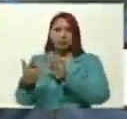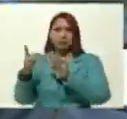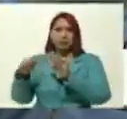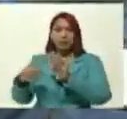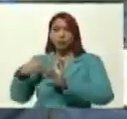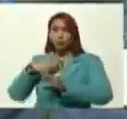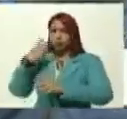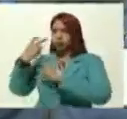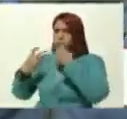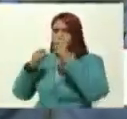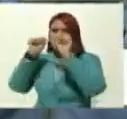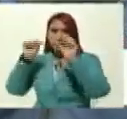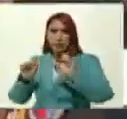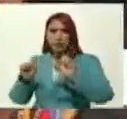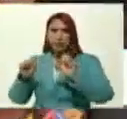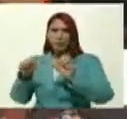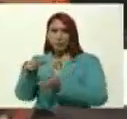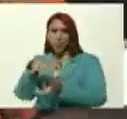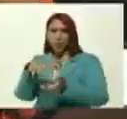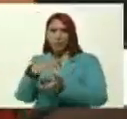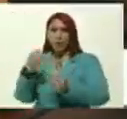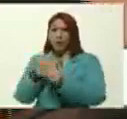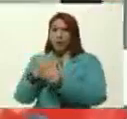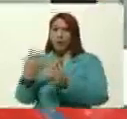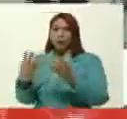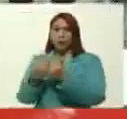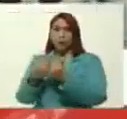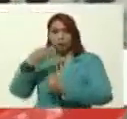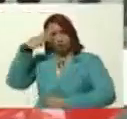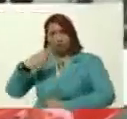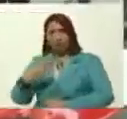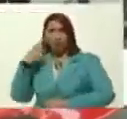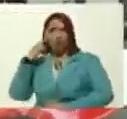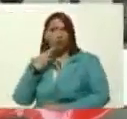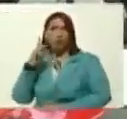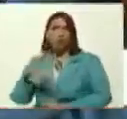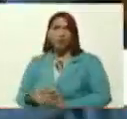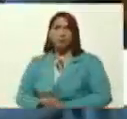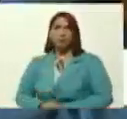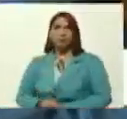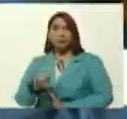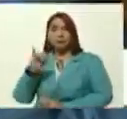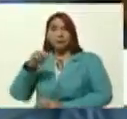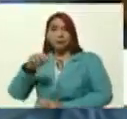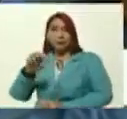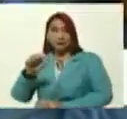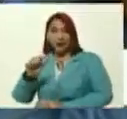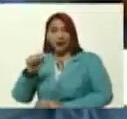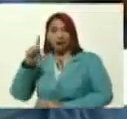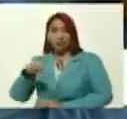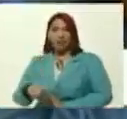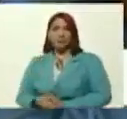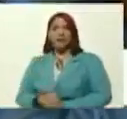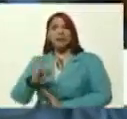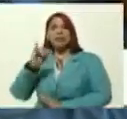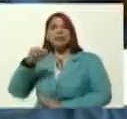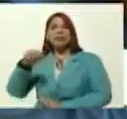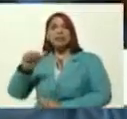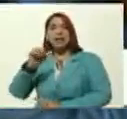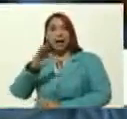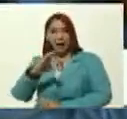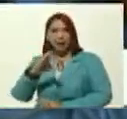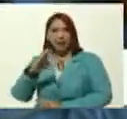allí el Sistema de Gestión de Riesgo, trabajando con la Armada Bolivariana, trabajando con el INEA, con el INAC, se pudo